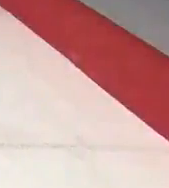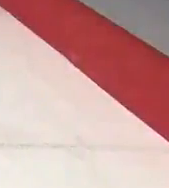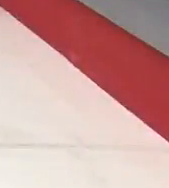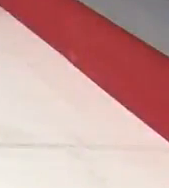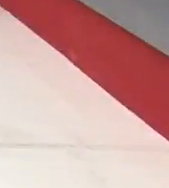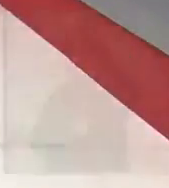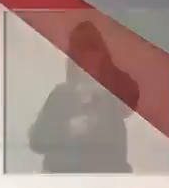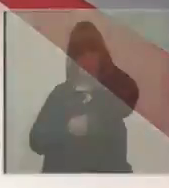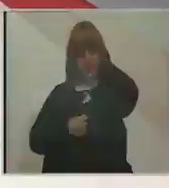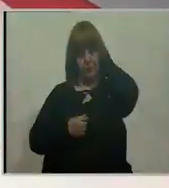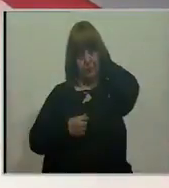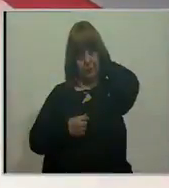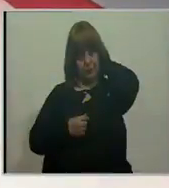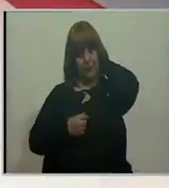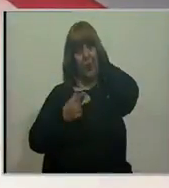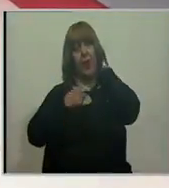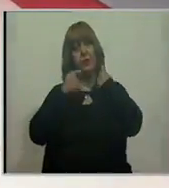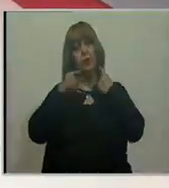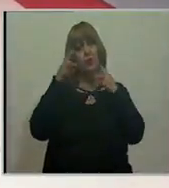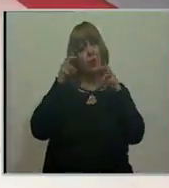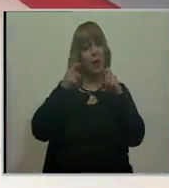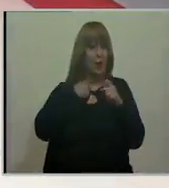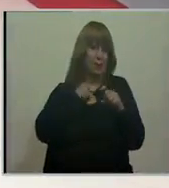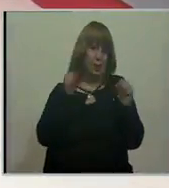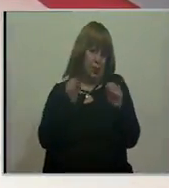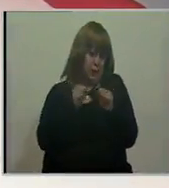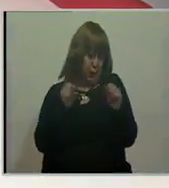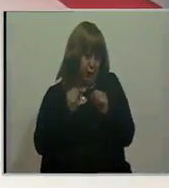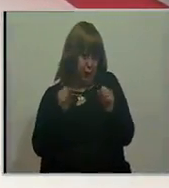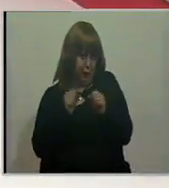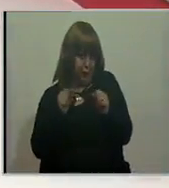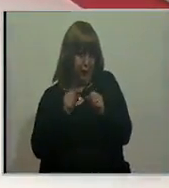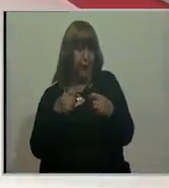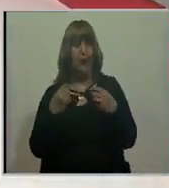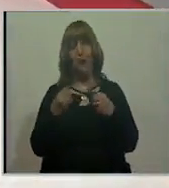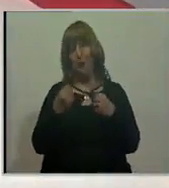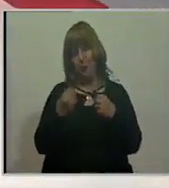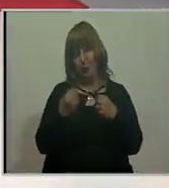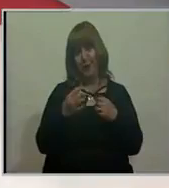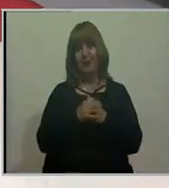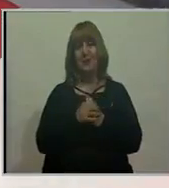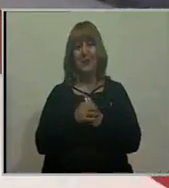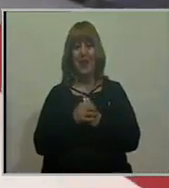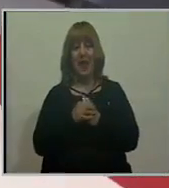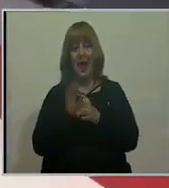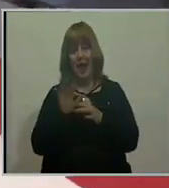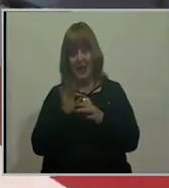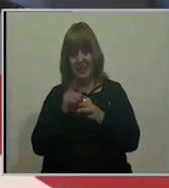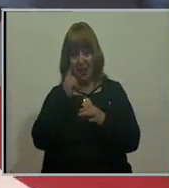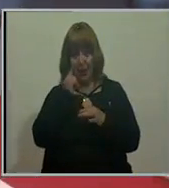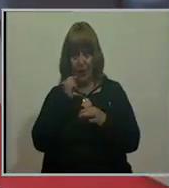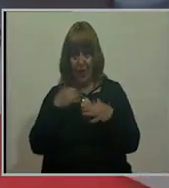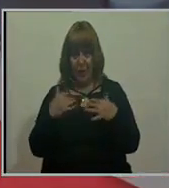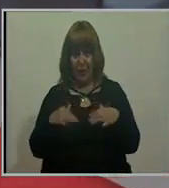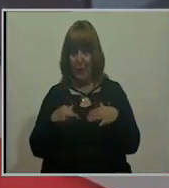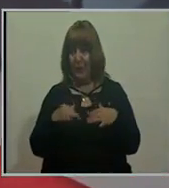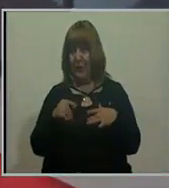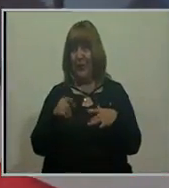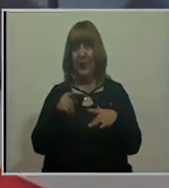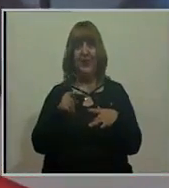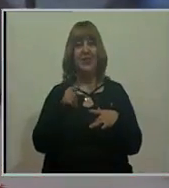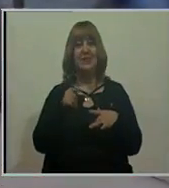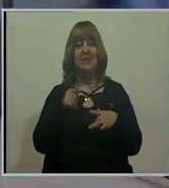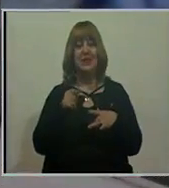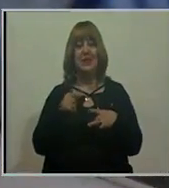Hay un tema que dice frío, frío, como el agua del río. ¿Se acuerdan? Así está el día. No se le acerque mucho porque le va a pasar los